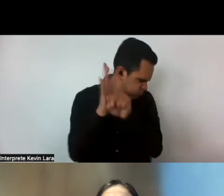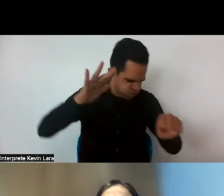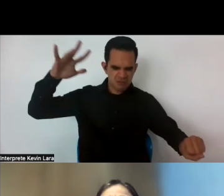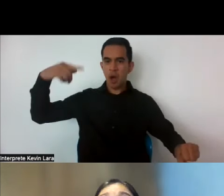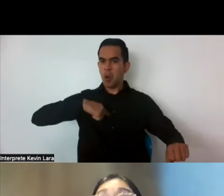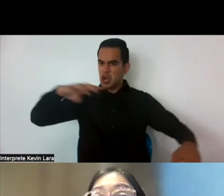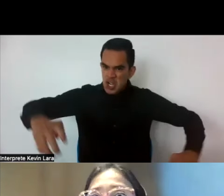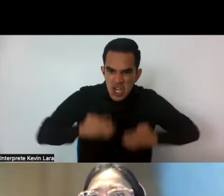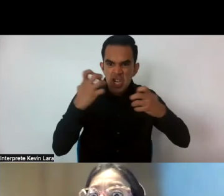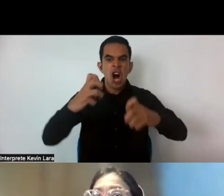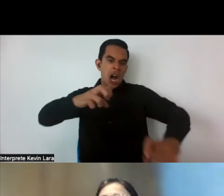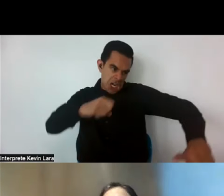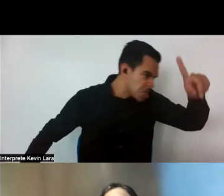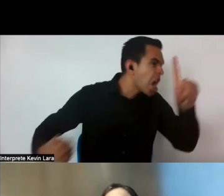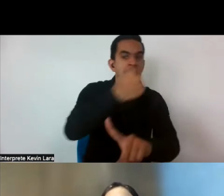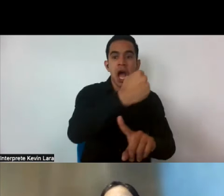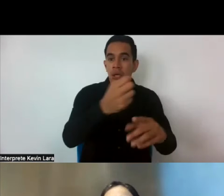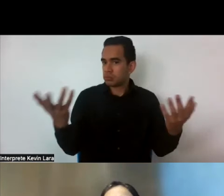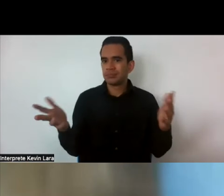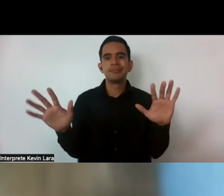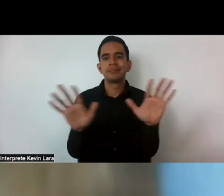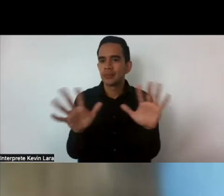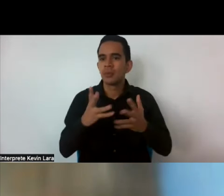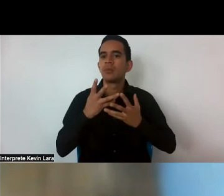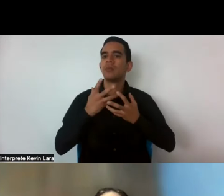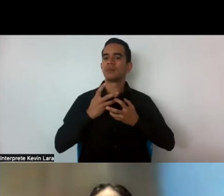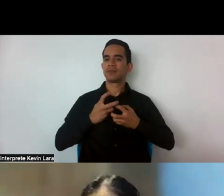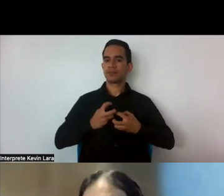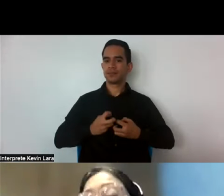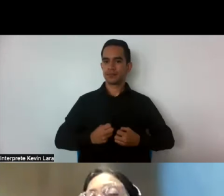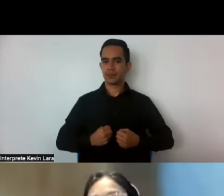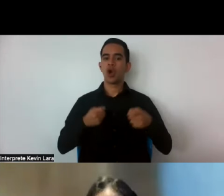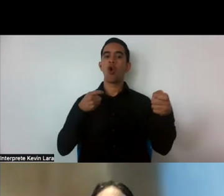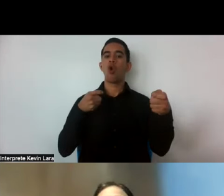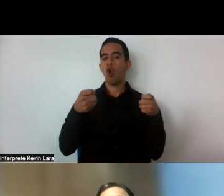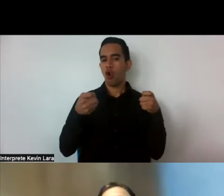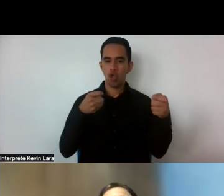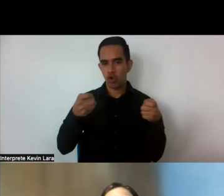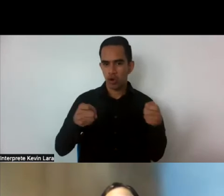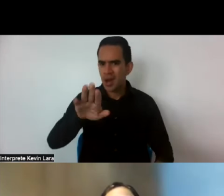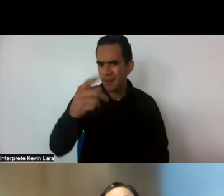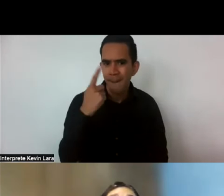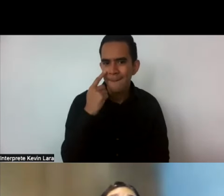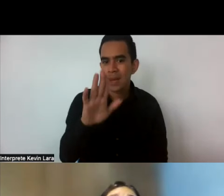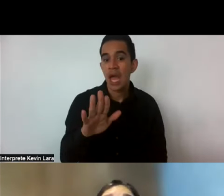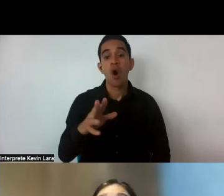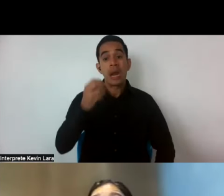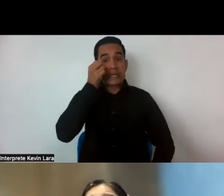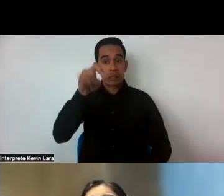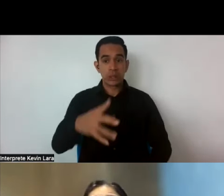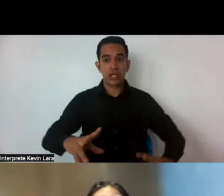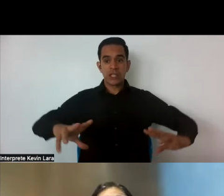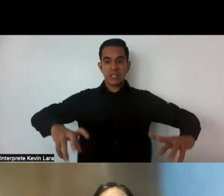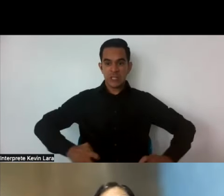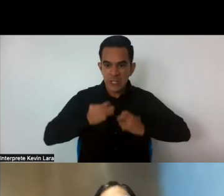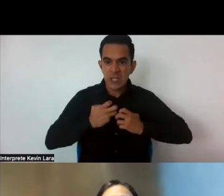muy molesta o por el contrario implotar. Y reitero, ahí es cuando vienen las enfermedades, o inclusive ahí